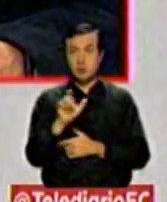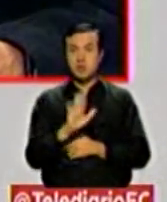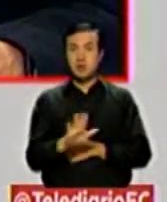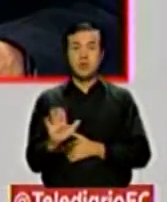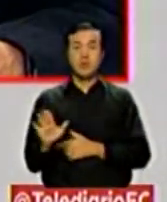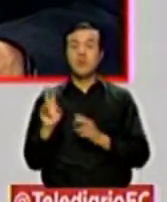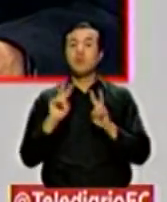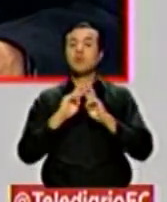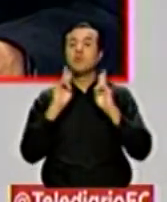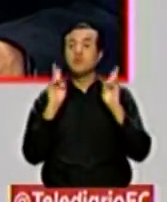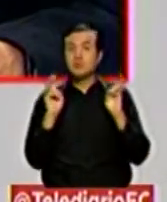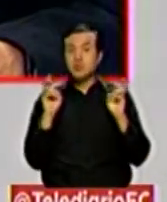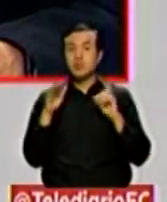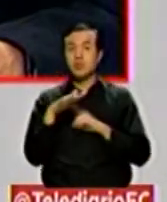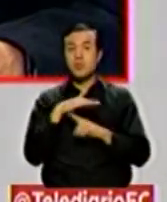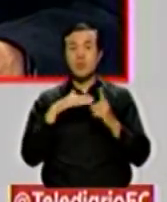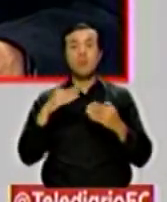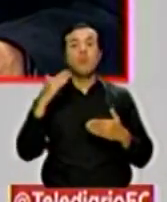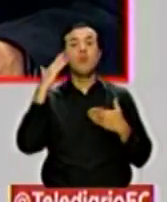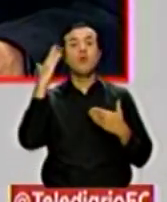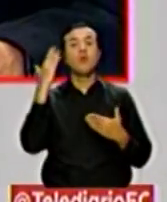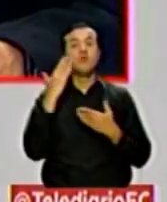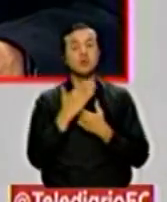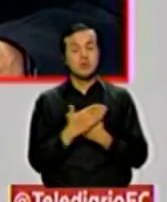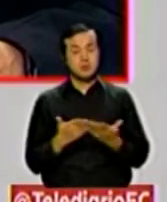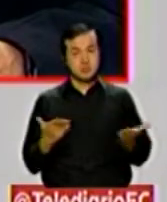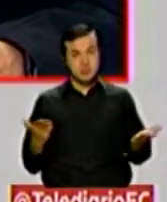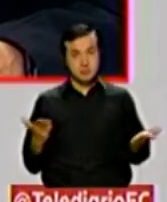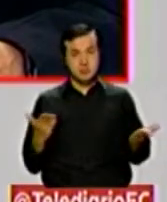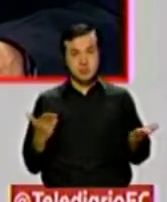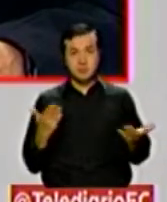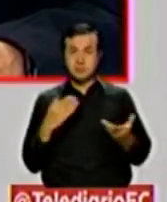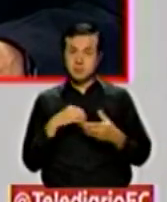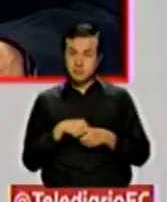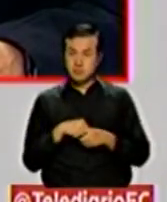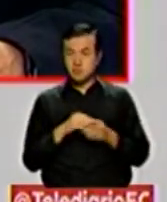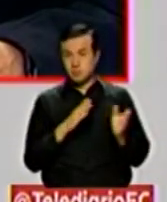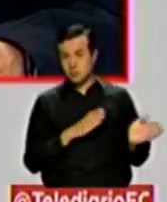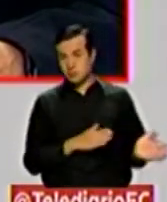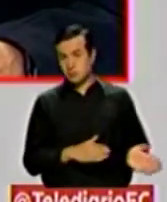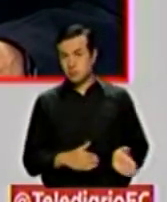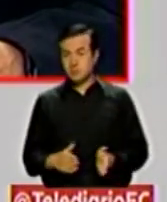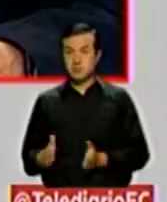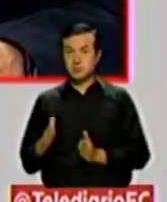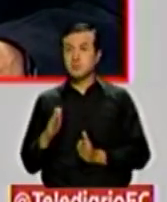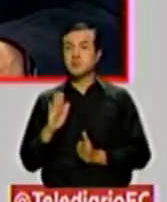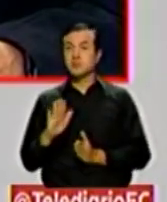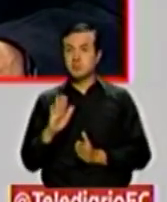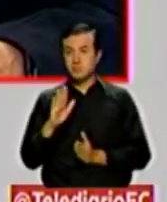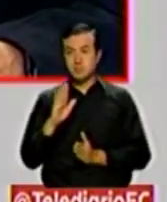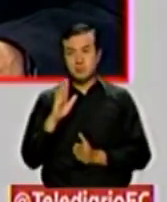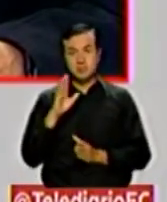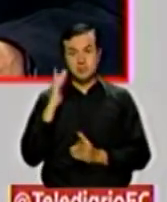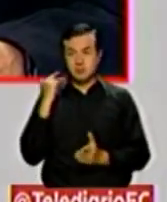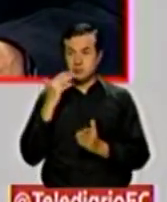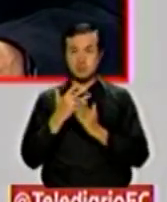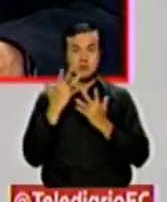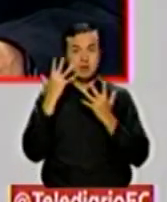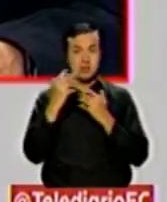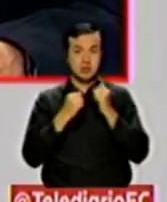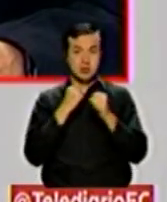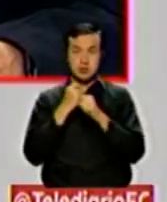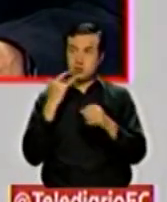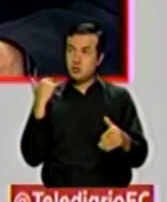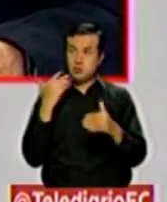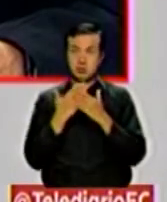vinculada a los círculos políticos implicados o vinculados al ejercicio del poder en los últimos 10 años en el